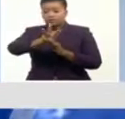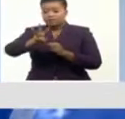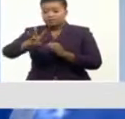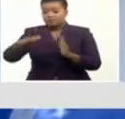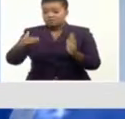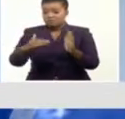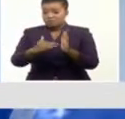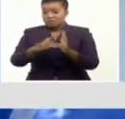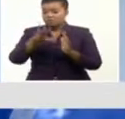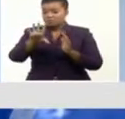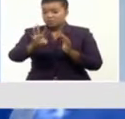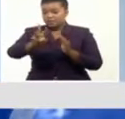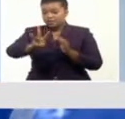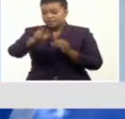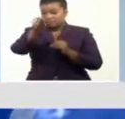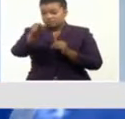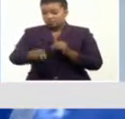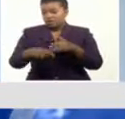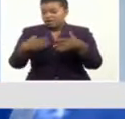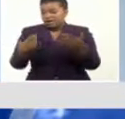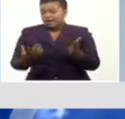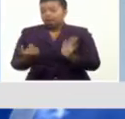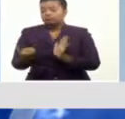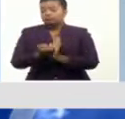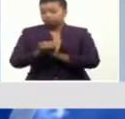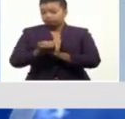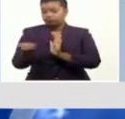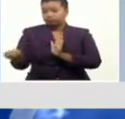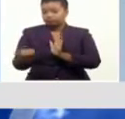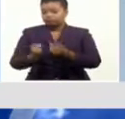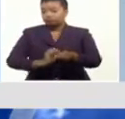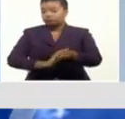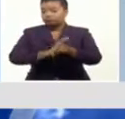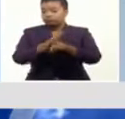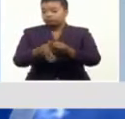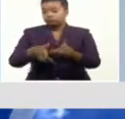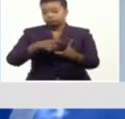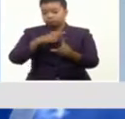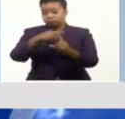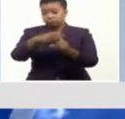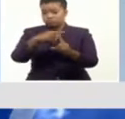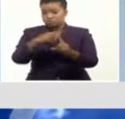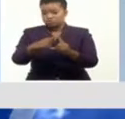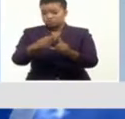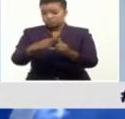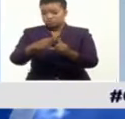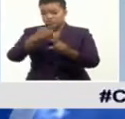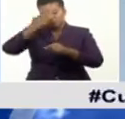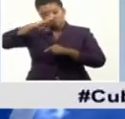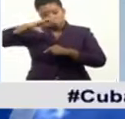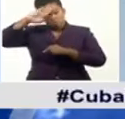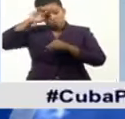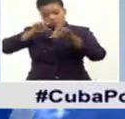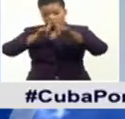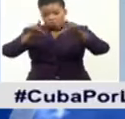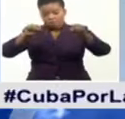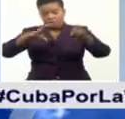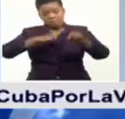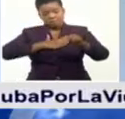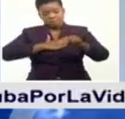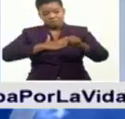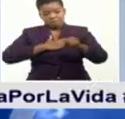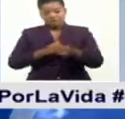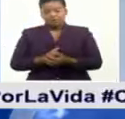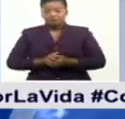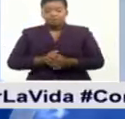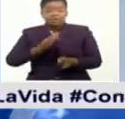133.053 personas que se han diagnosticado con la enfermedad en nuestro país desde el